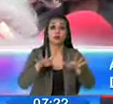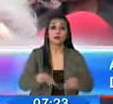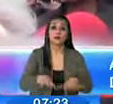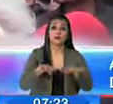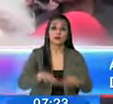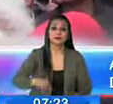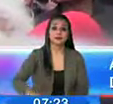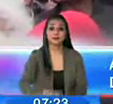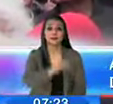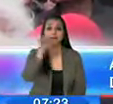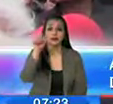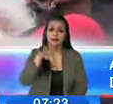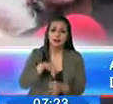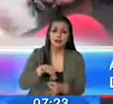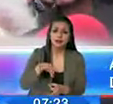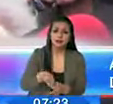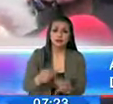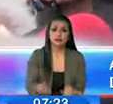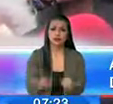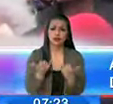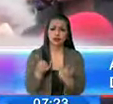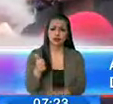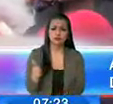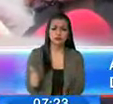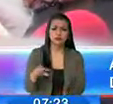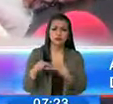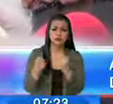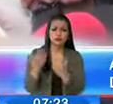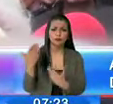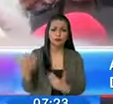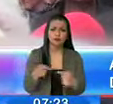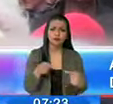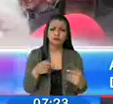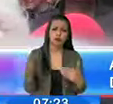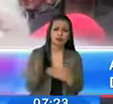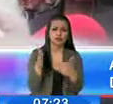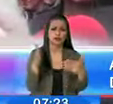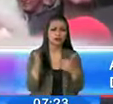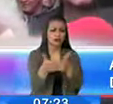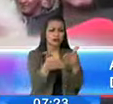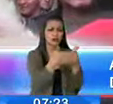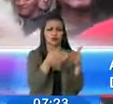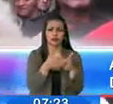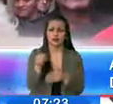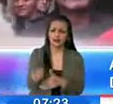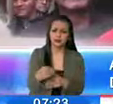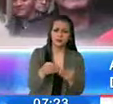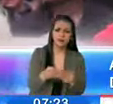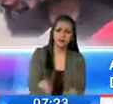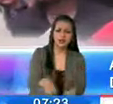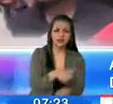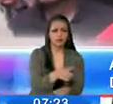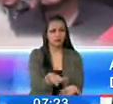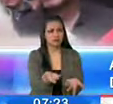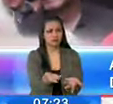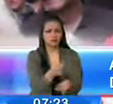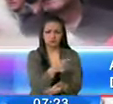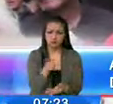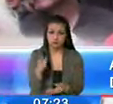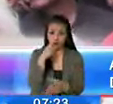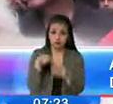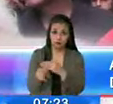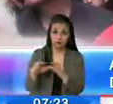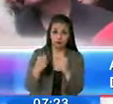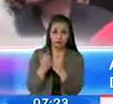ganamos las elecciones y que hoy día estemos dependiendo de quienes perdieron las elecciones. Y tercero, no